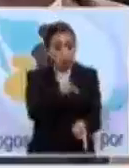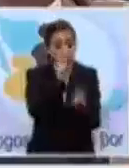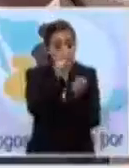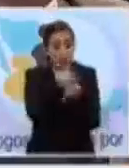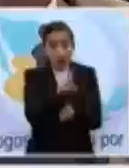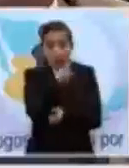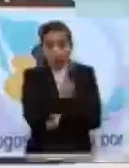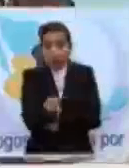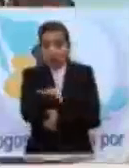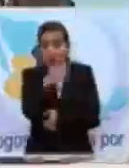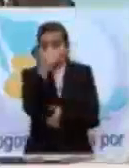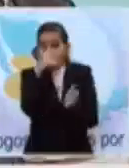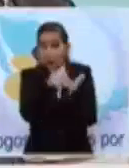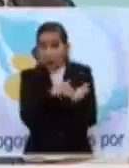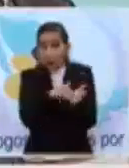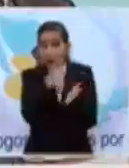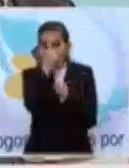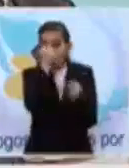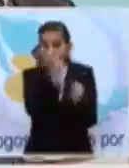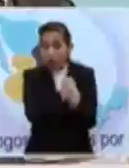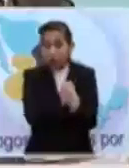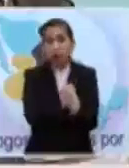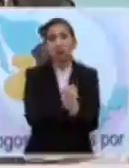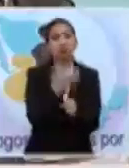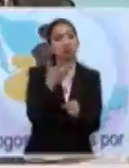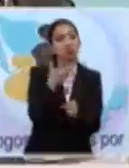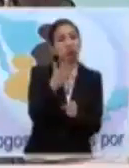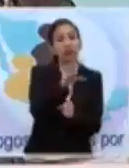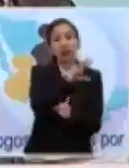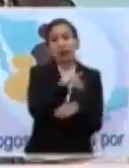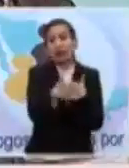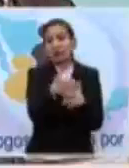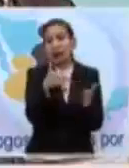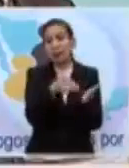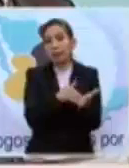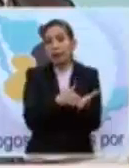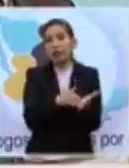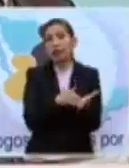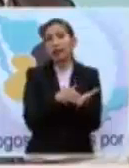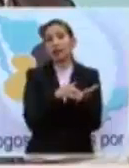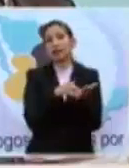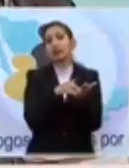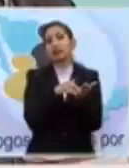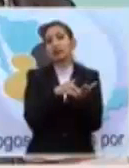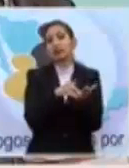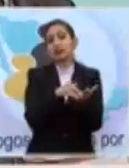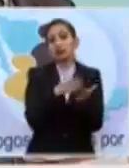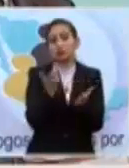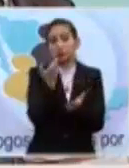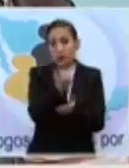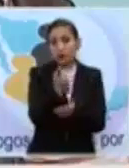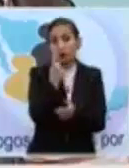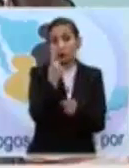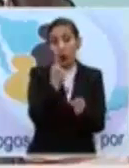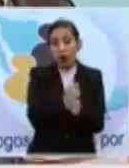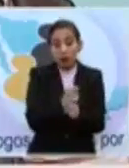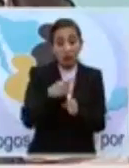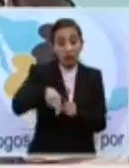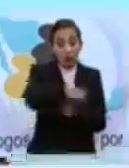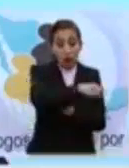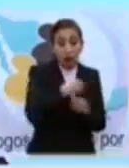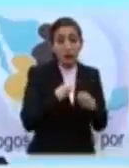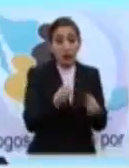de 214,000 pesos anuales, es decir, alrededor de $15,000 anuales, el 14% de la población viva